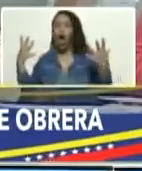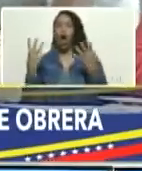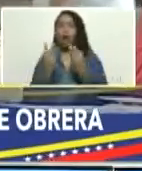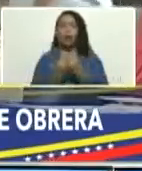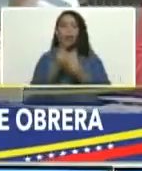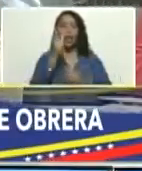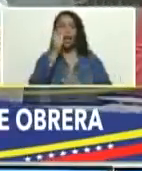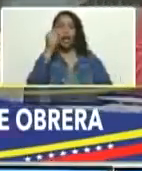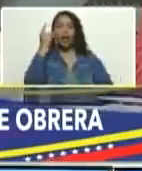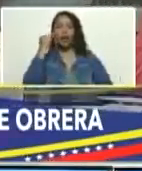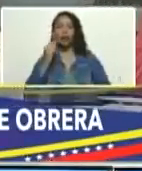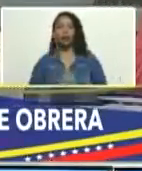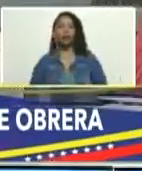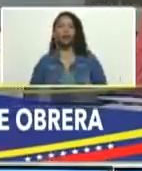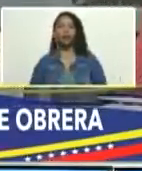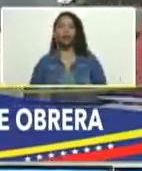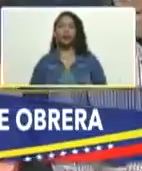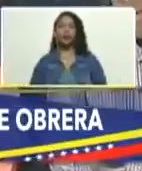compañeras,